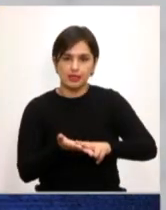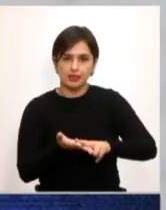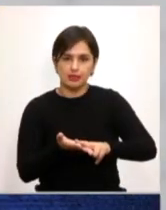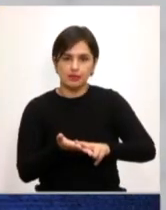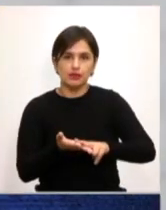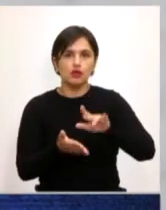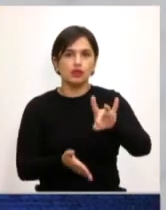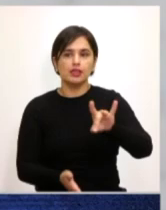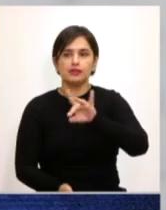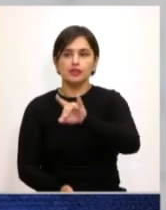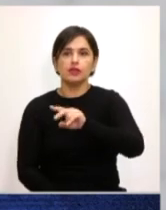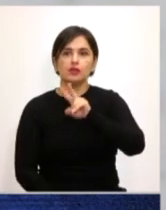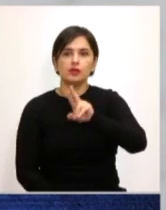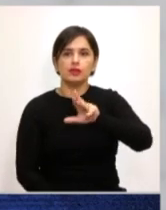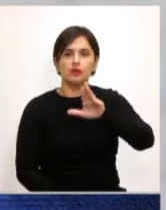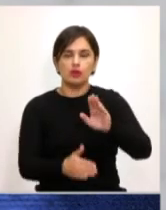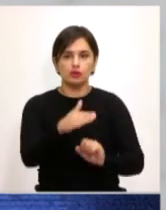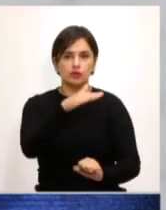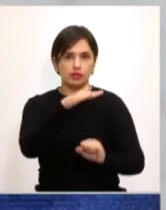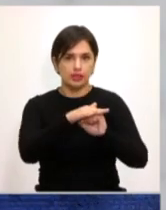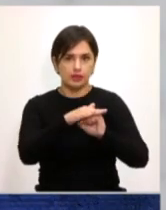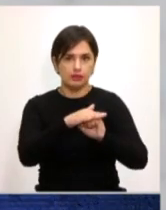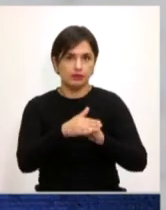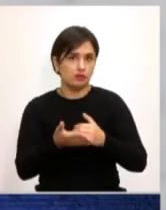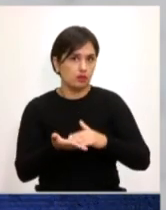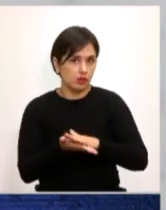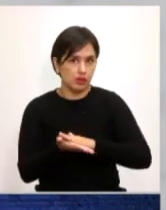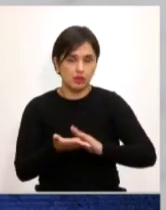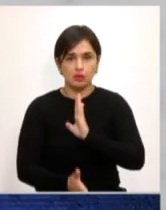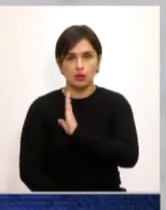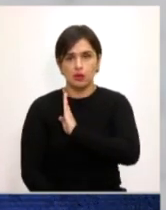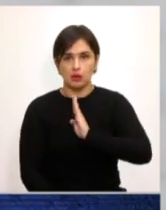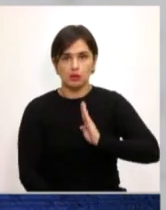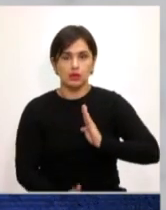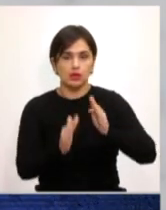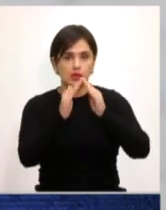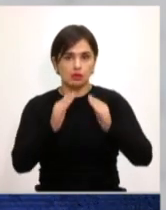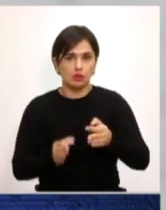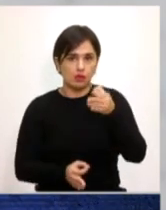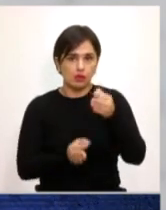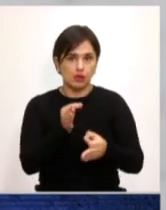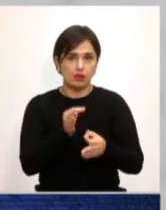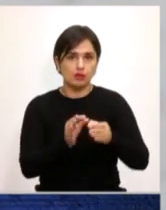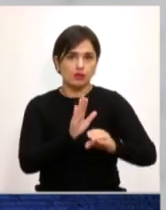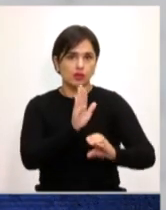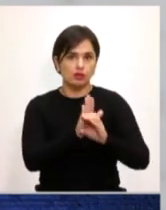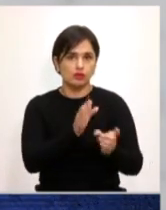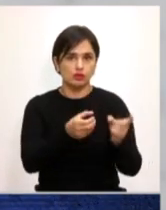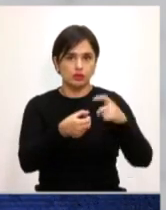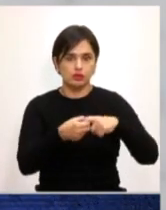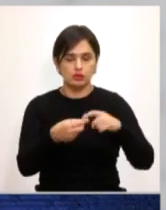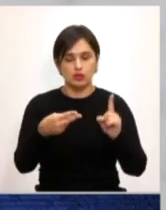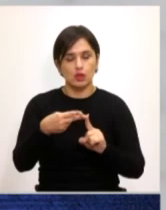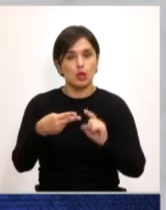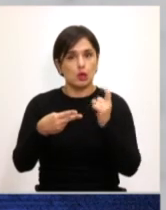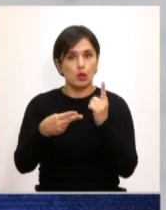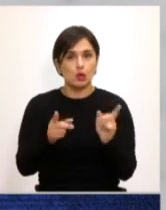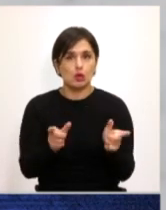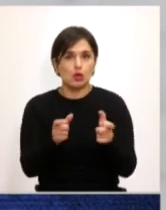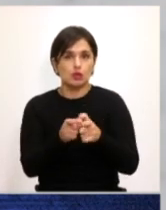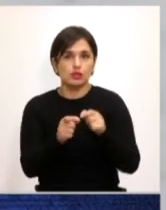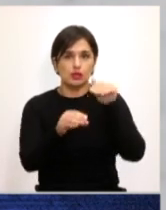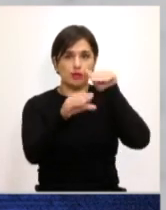de la República, entre ellas integrantes del Tribunal Constitucional, un consejero del Banco